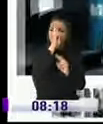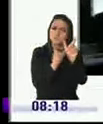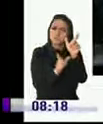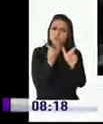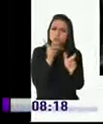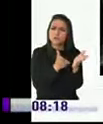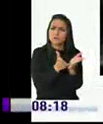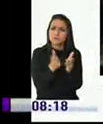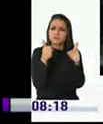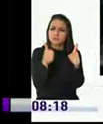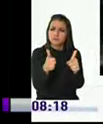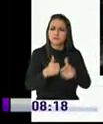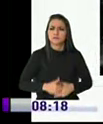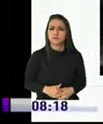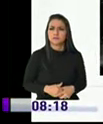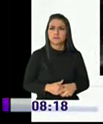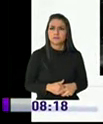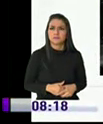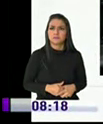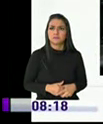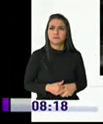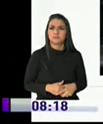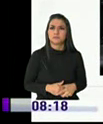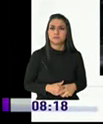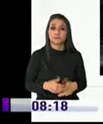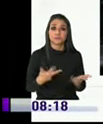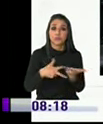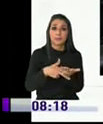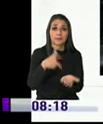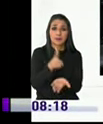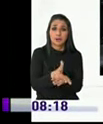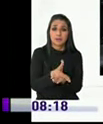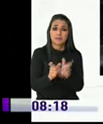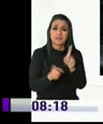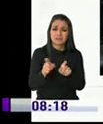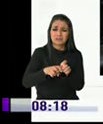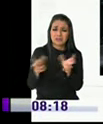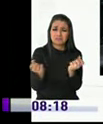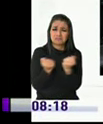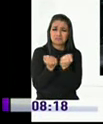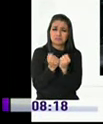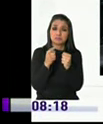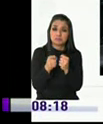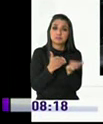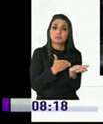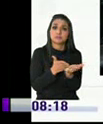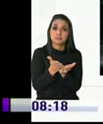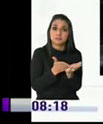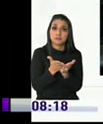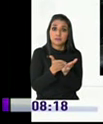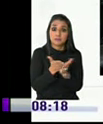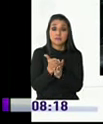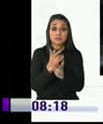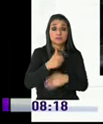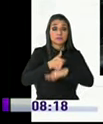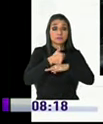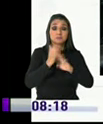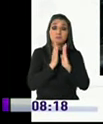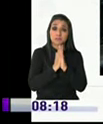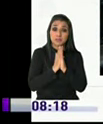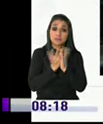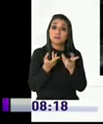sin embargo, no está en la parada y no hay que tratar así al usuario. Eso es parte del servicio que tanto exigen las autoridades y que tanto